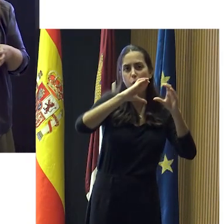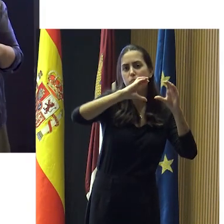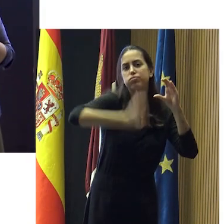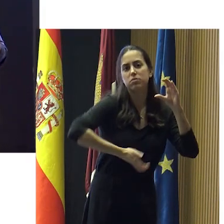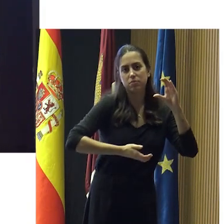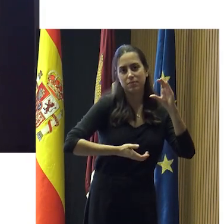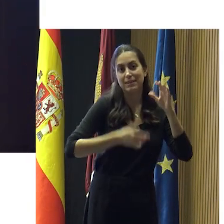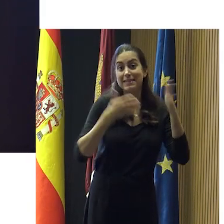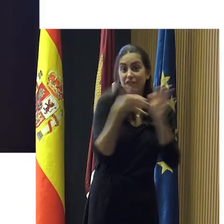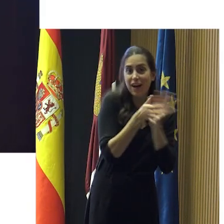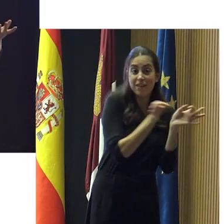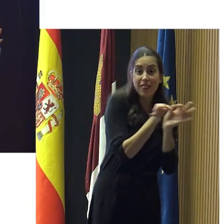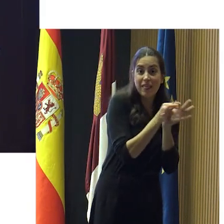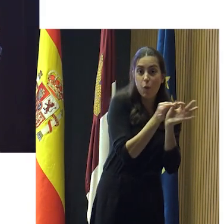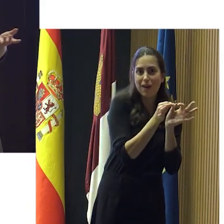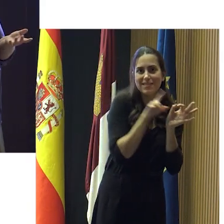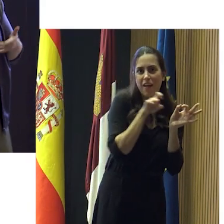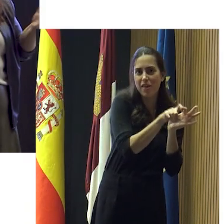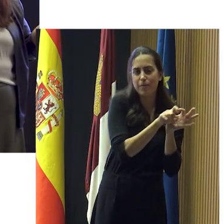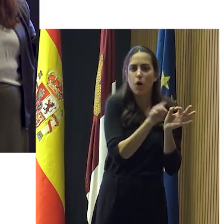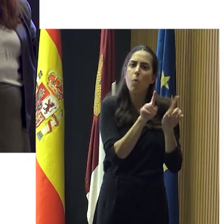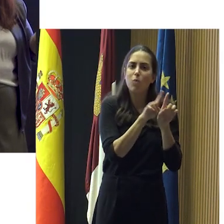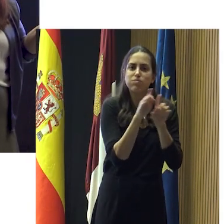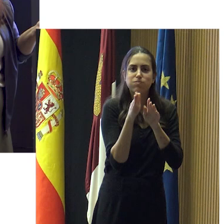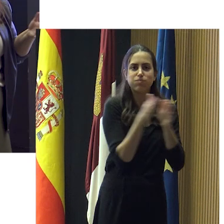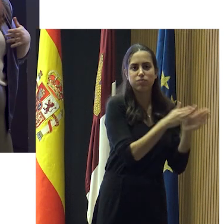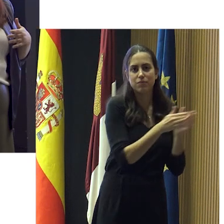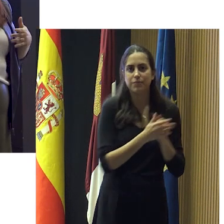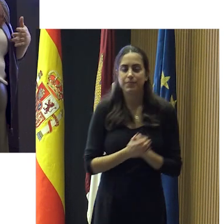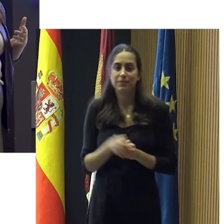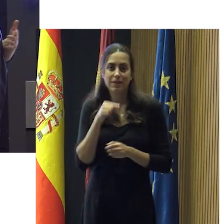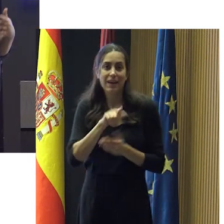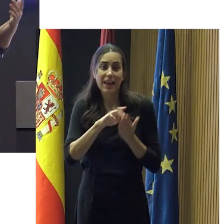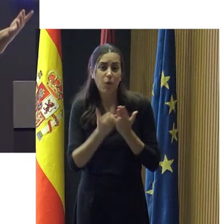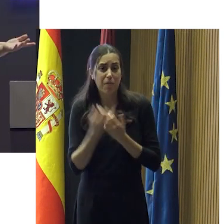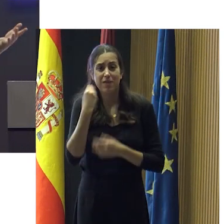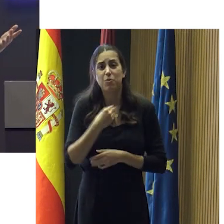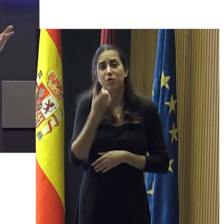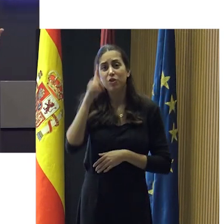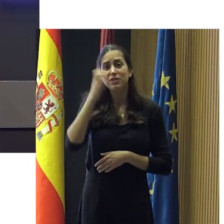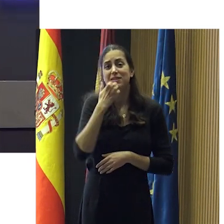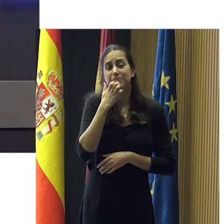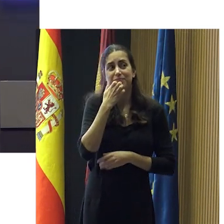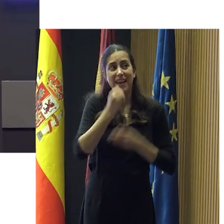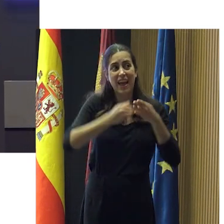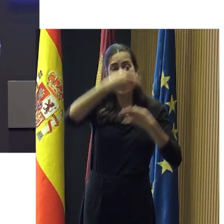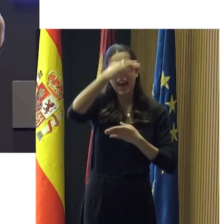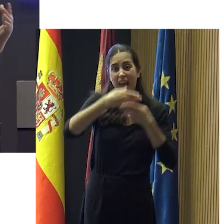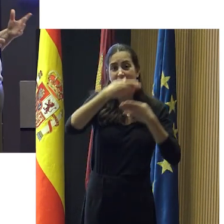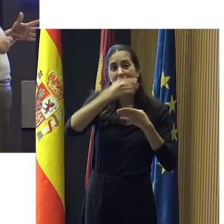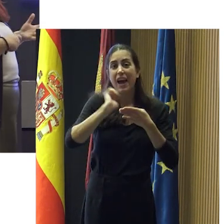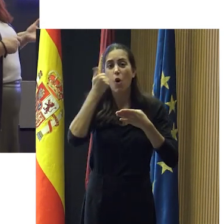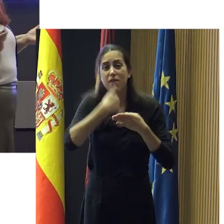¿no? Pero nosotros, este lenguaje, igual que yo no sé si alguien aquí en la sala es experto en jeroglíficos, no es mi